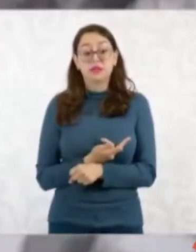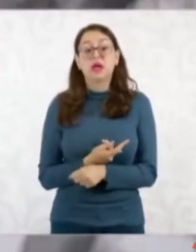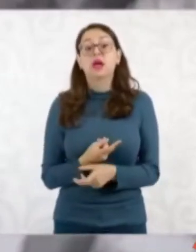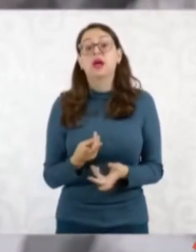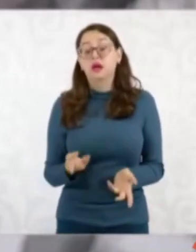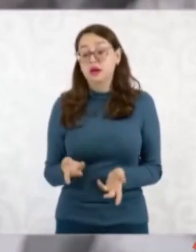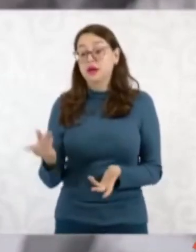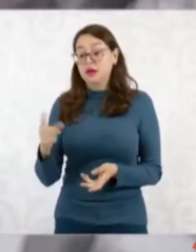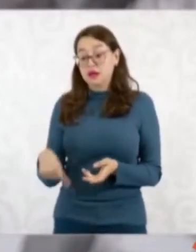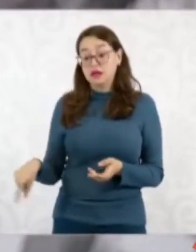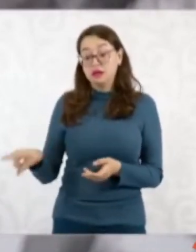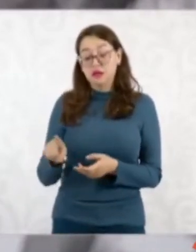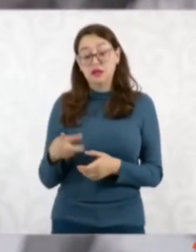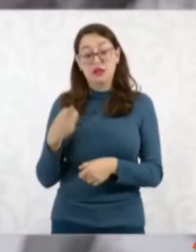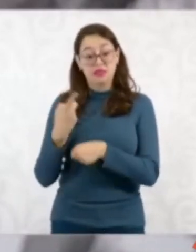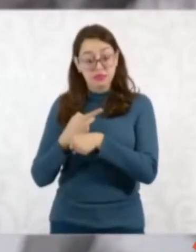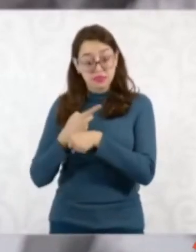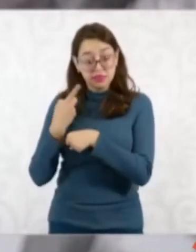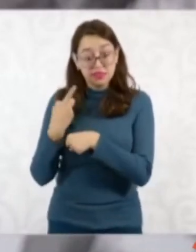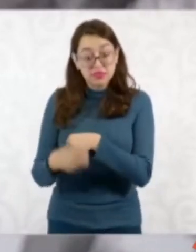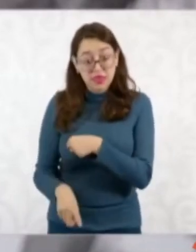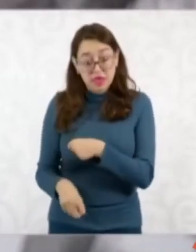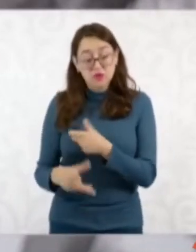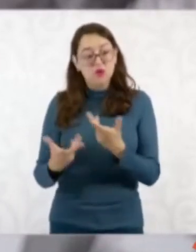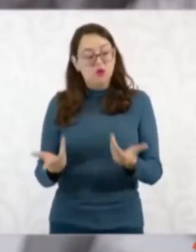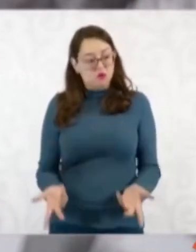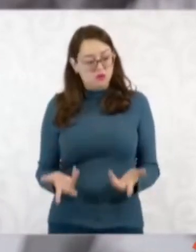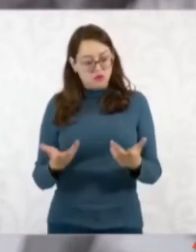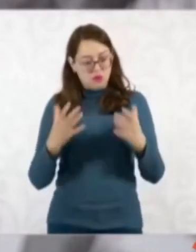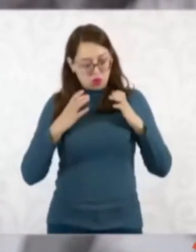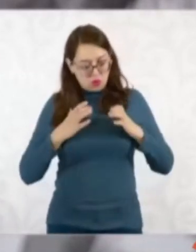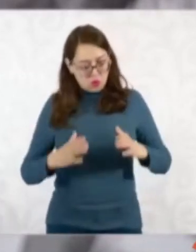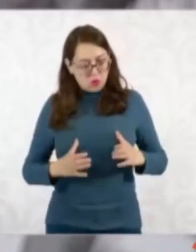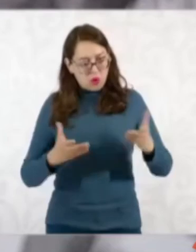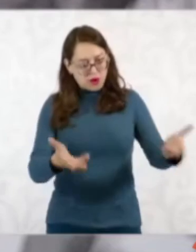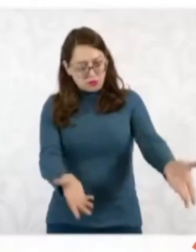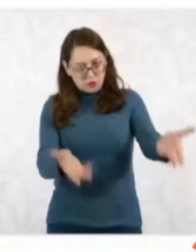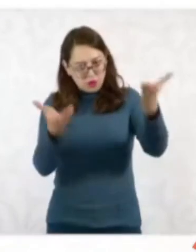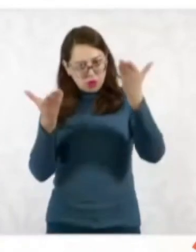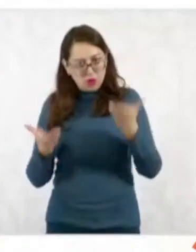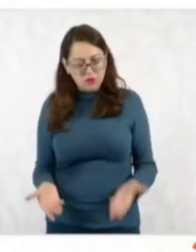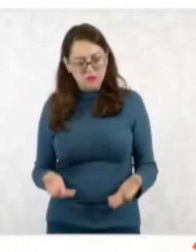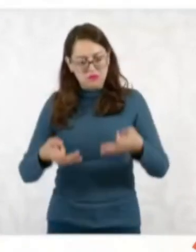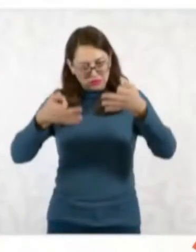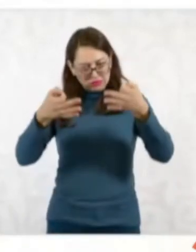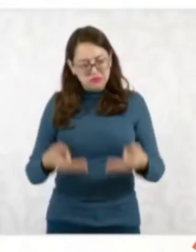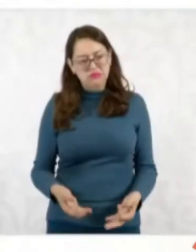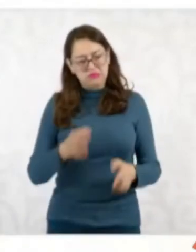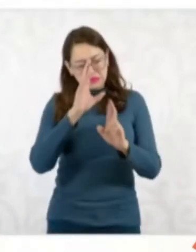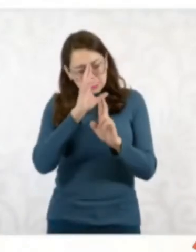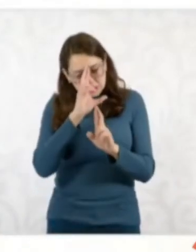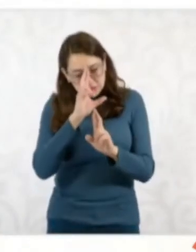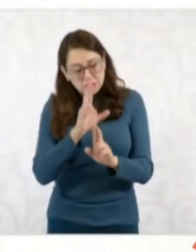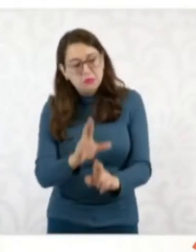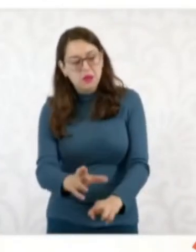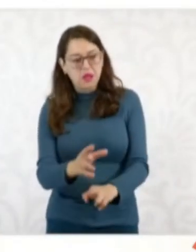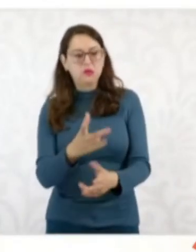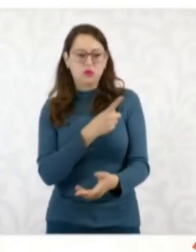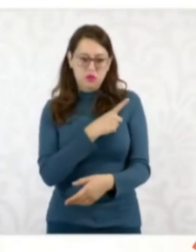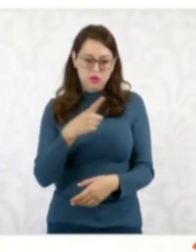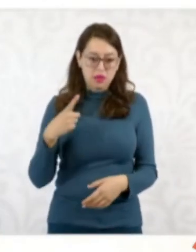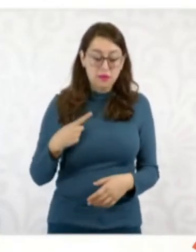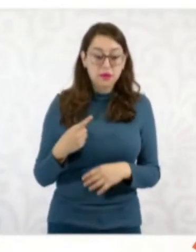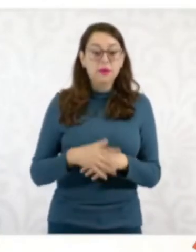relieve las víctimas, la restitución o entrega del cuerpo de una manera digna, respetuosa y asistida, y servicios